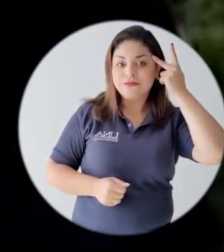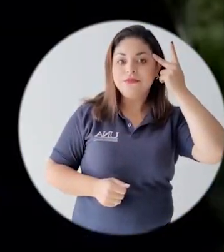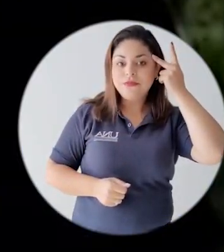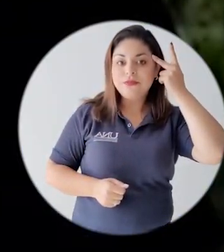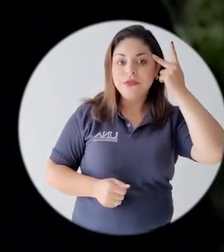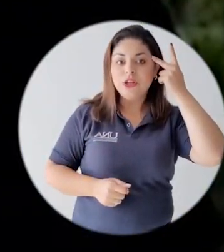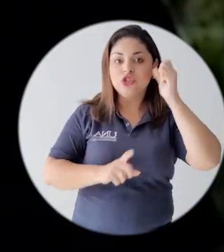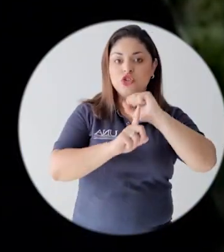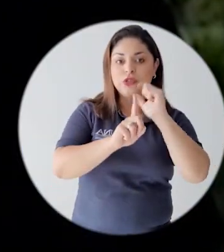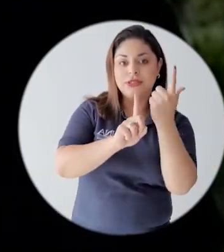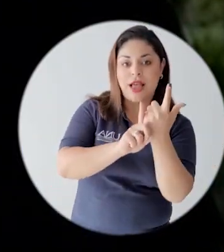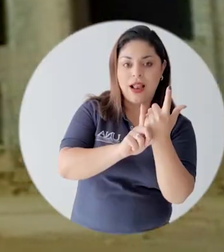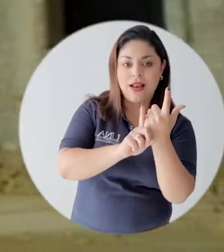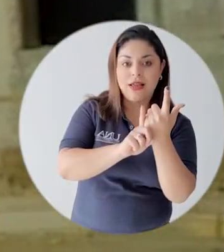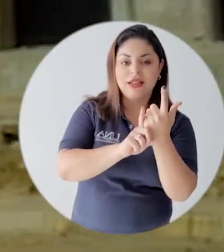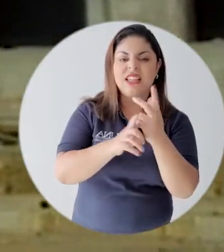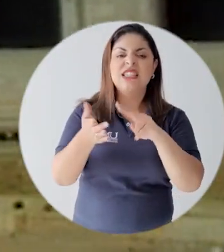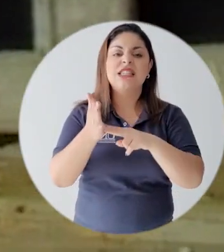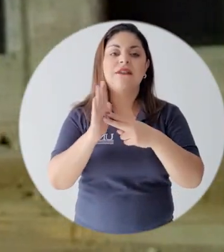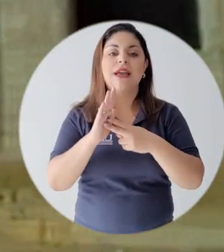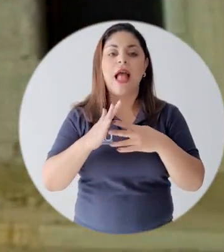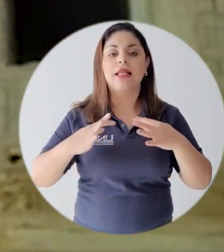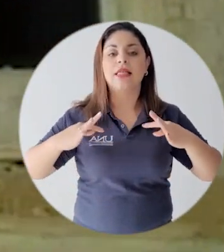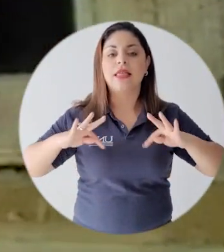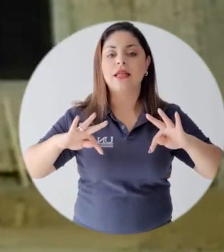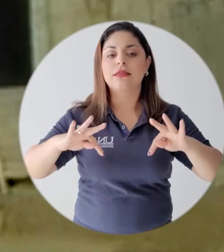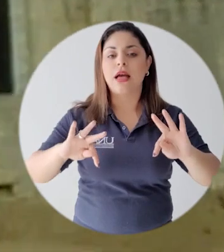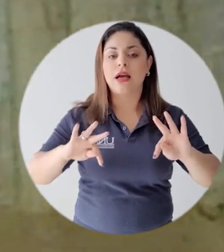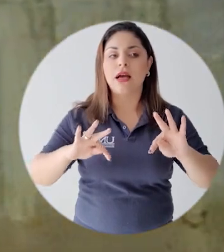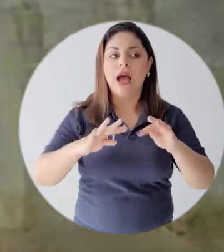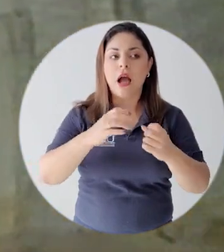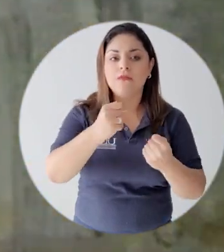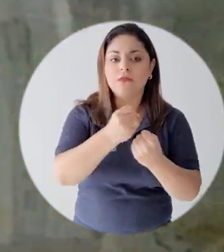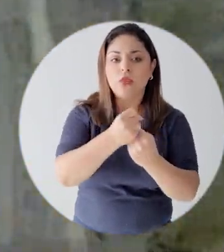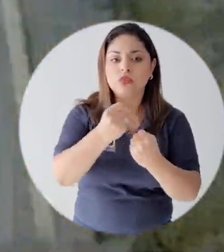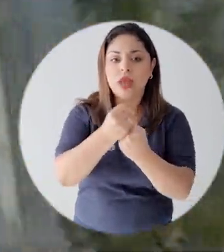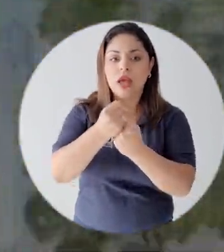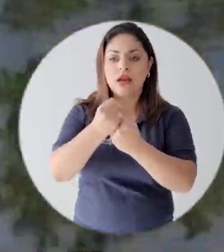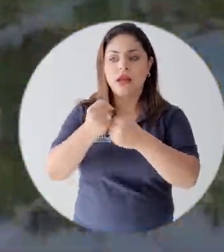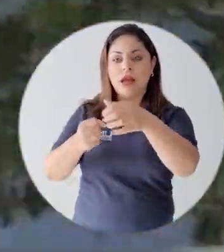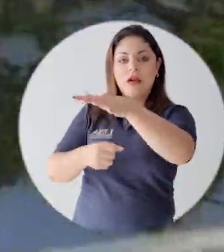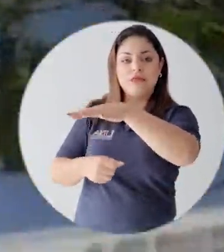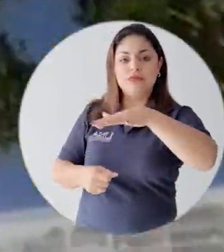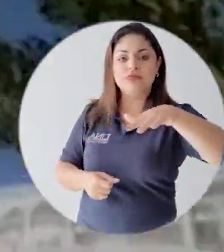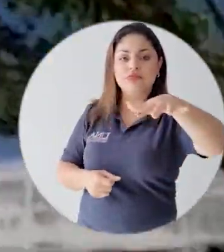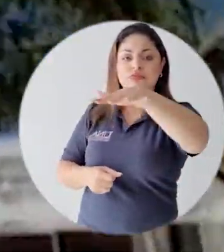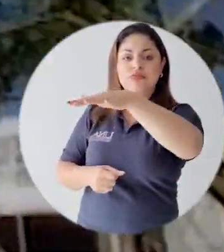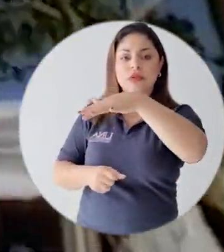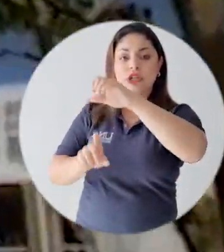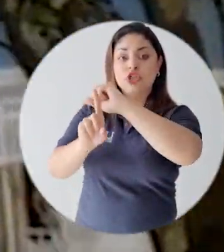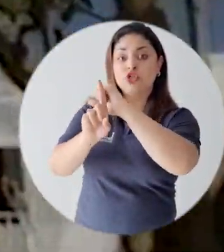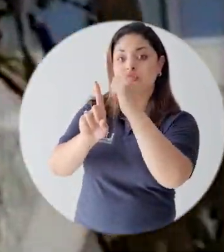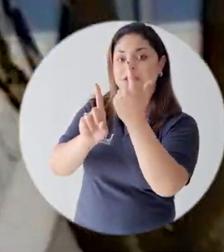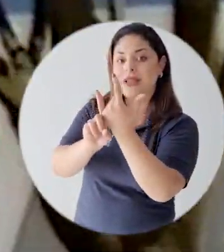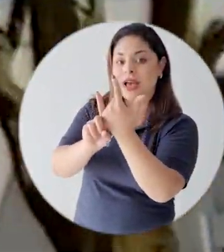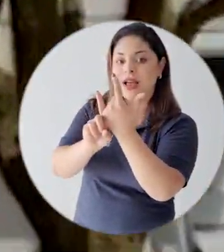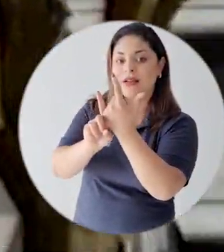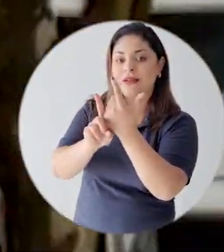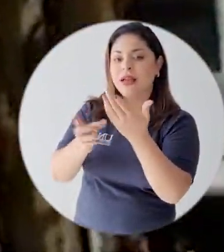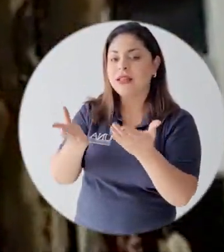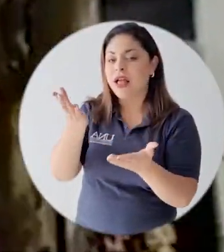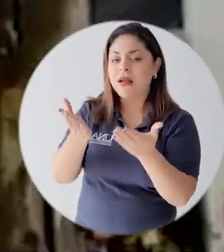ideológico, pero sí de orientación social, o sea, de tratar de favorecer a sectores